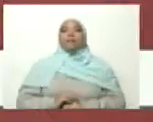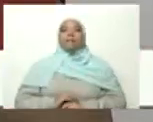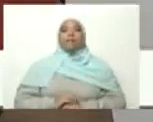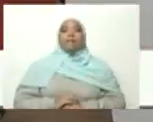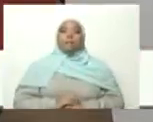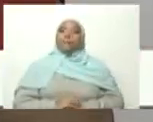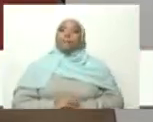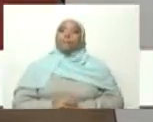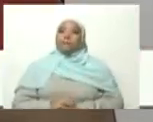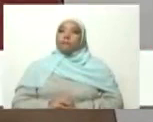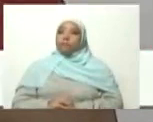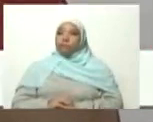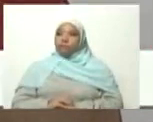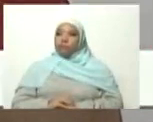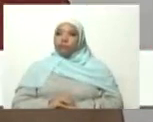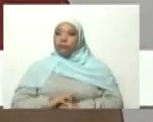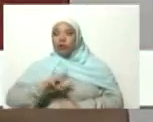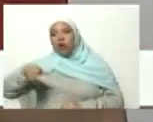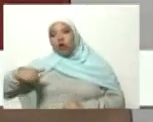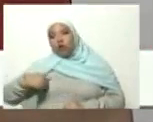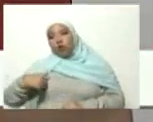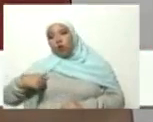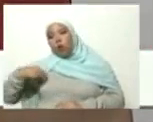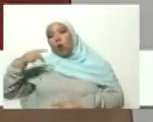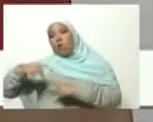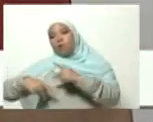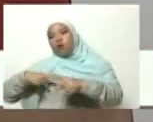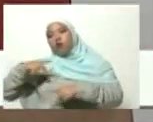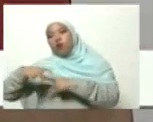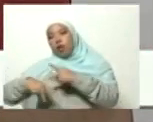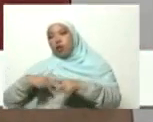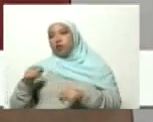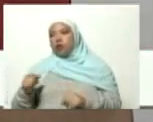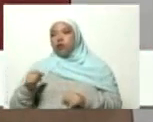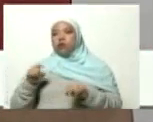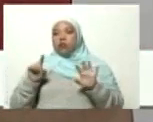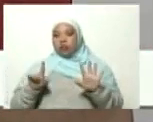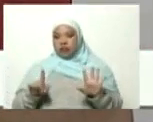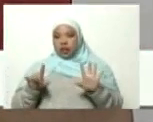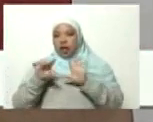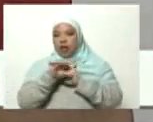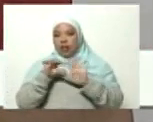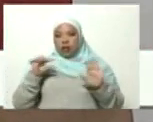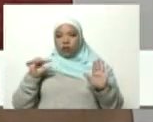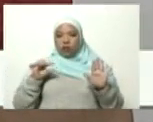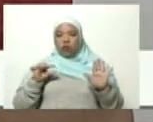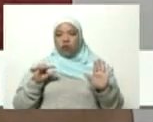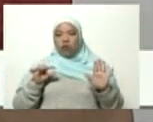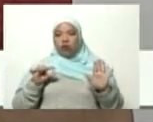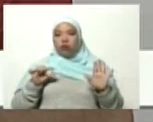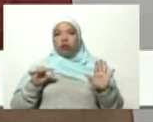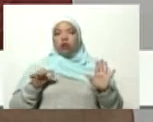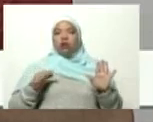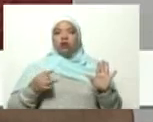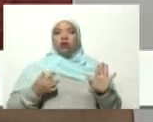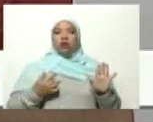Fíjate, ya nosotros cumplimos el proceso, nuestro estatuto, artículo número 6, establece los mecanismos